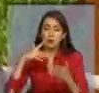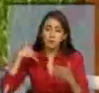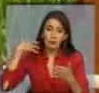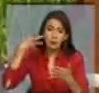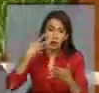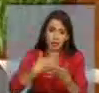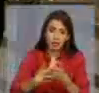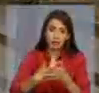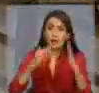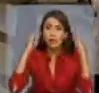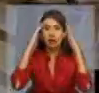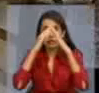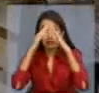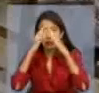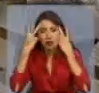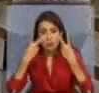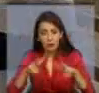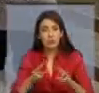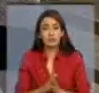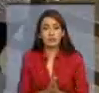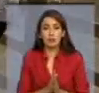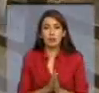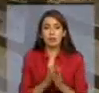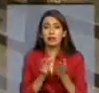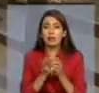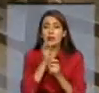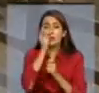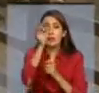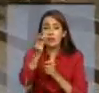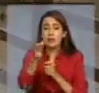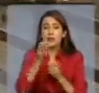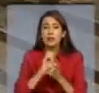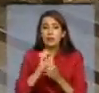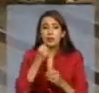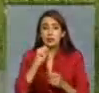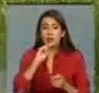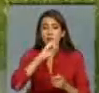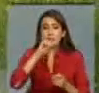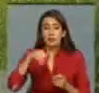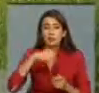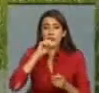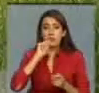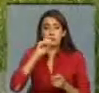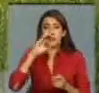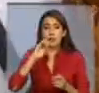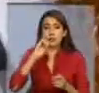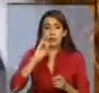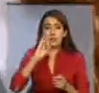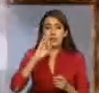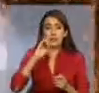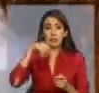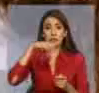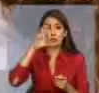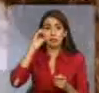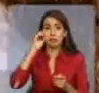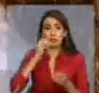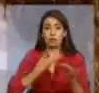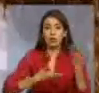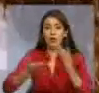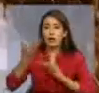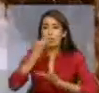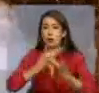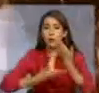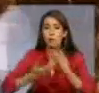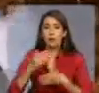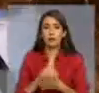en las cabañas. A través del Centro de Turismo Comunitario de San Jacinto de Santay, los isleños comparten sus conocimientos ancestrales.